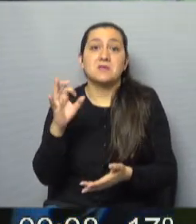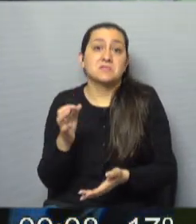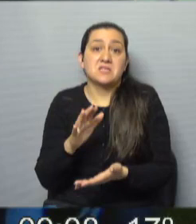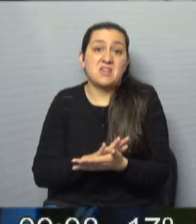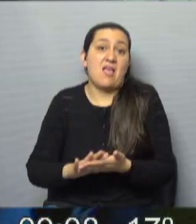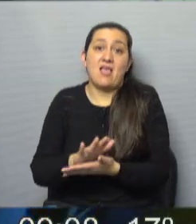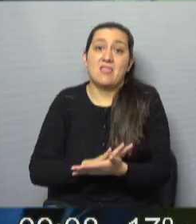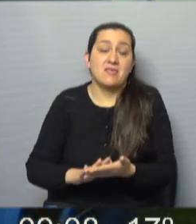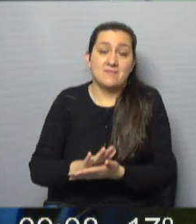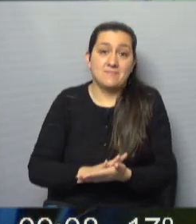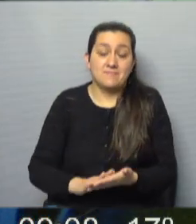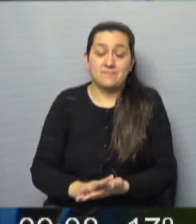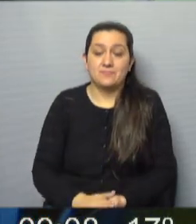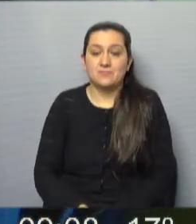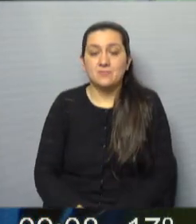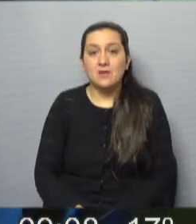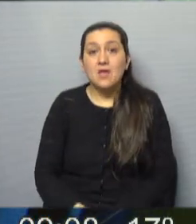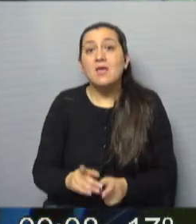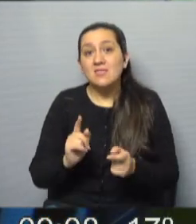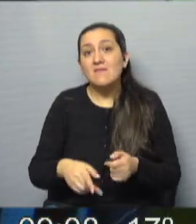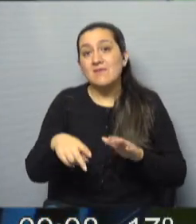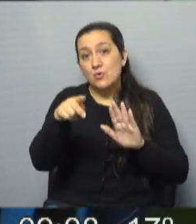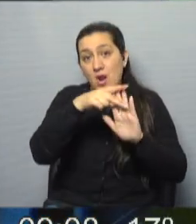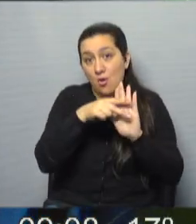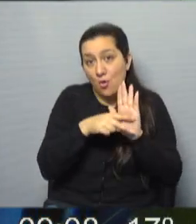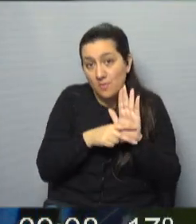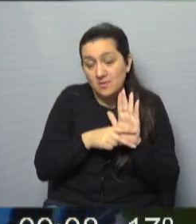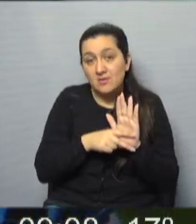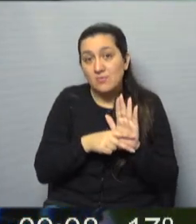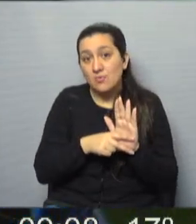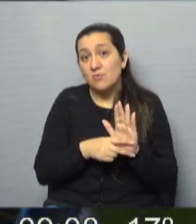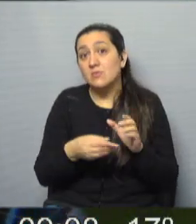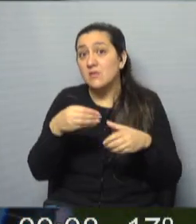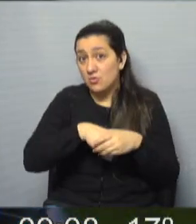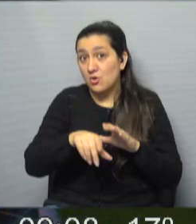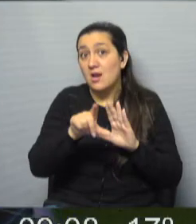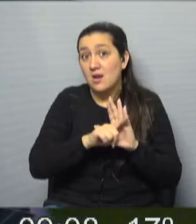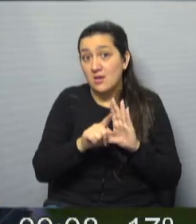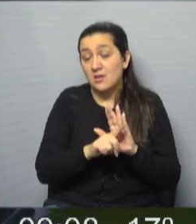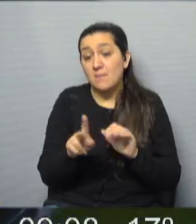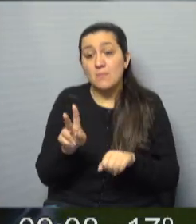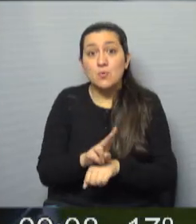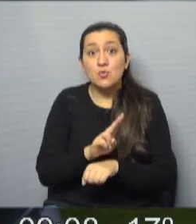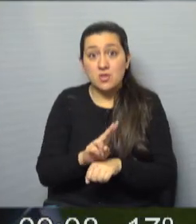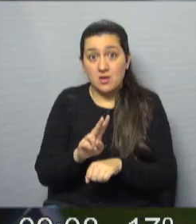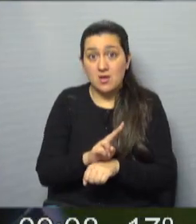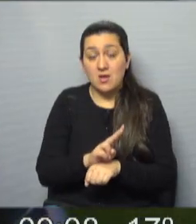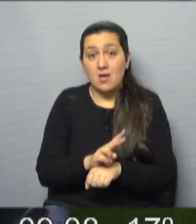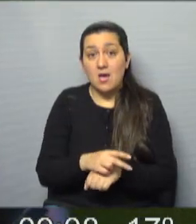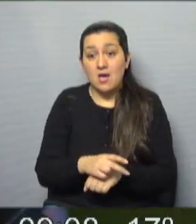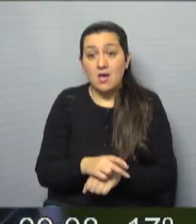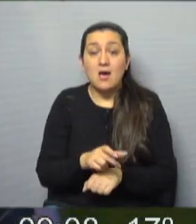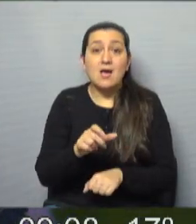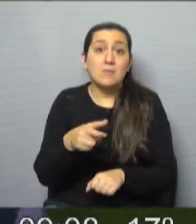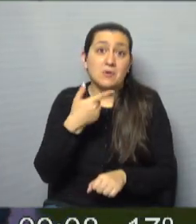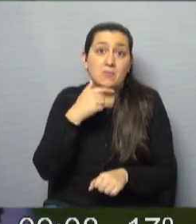Entonces, tiene que generarse un marco regulatorio, algo legislativo, que nos ampare a nosotros, ampare a los delibre, que están más desprotegidos